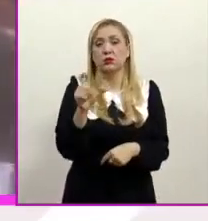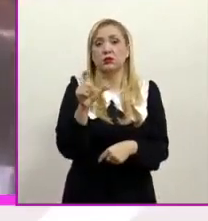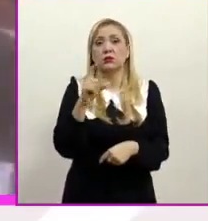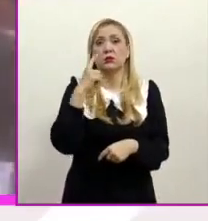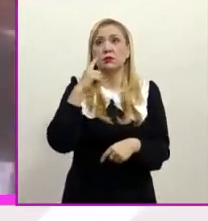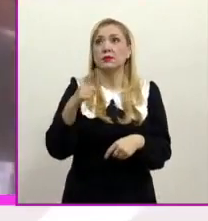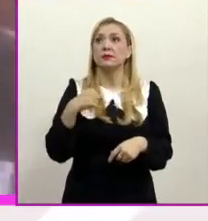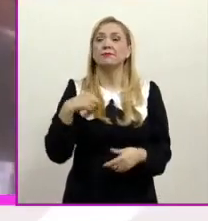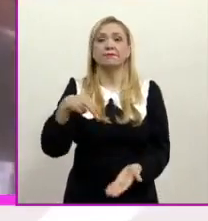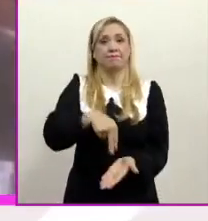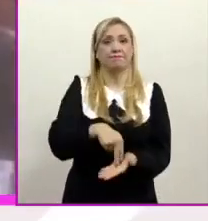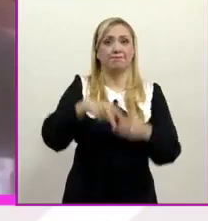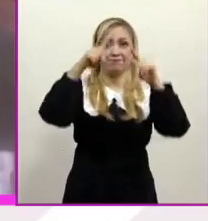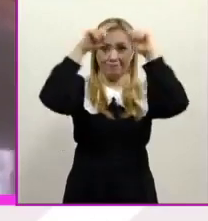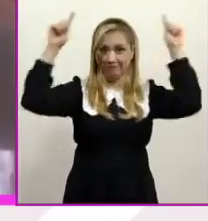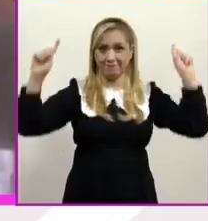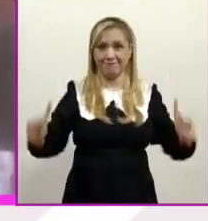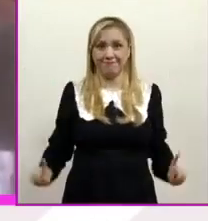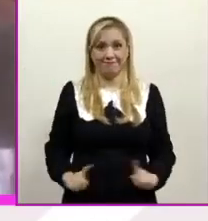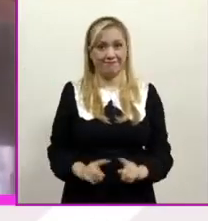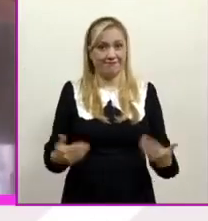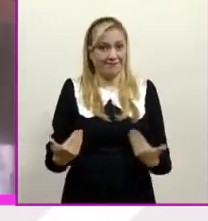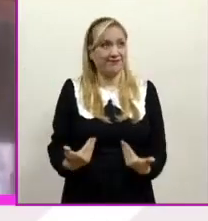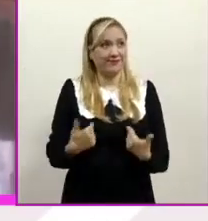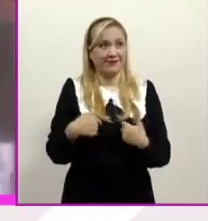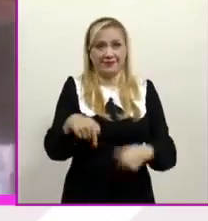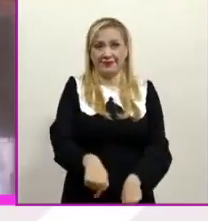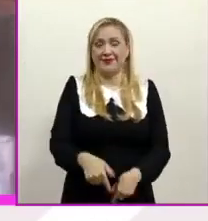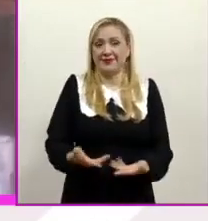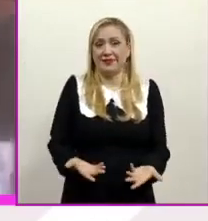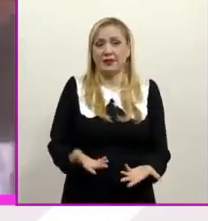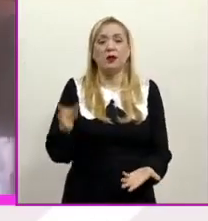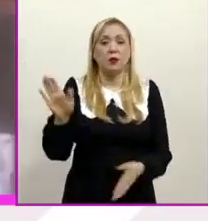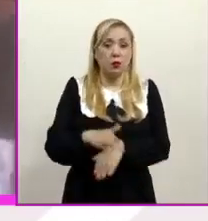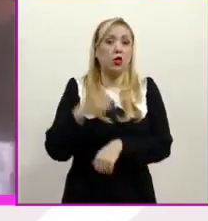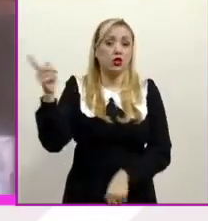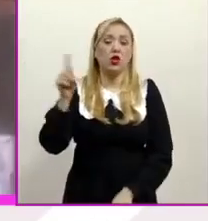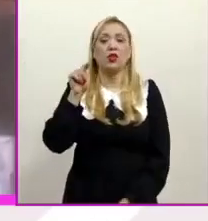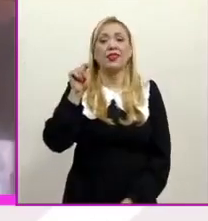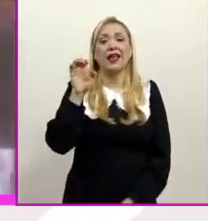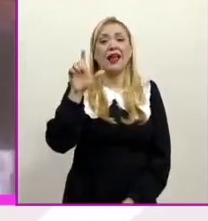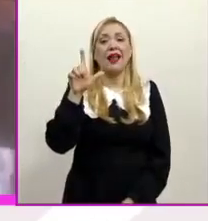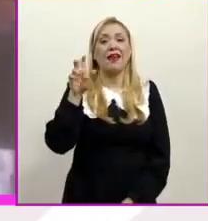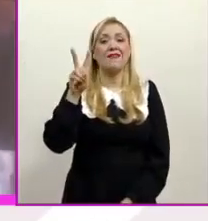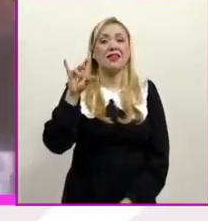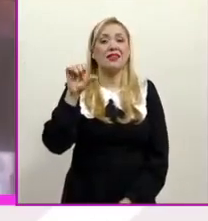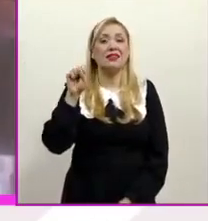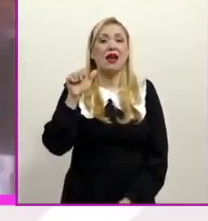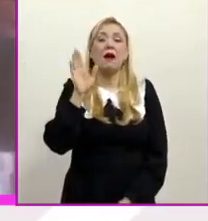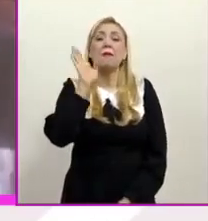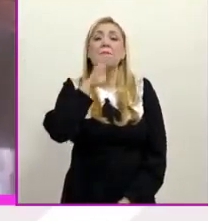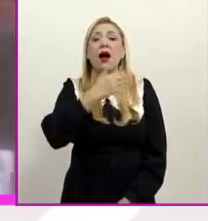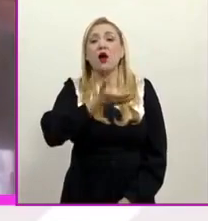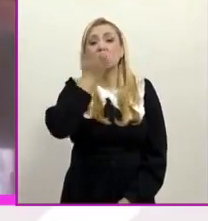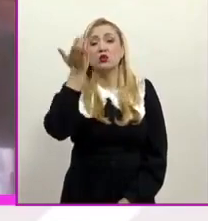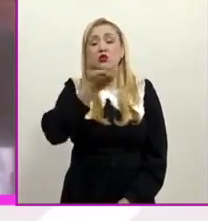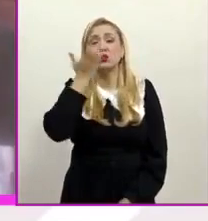es importante. Esa es la razón por la que Televisa maleducó a tantas y tantas generaciones.